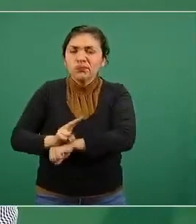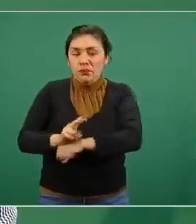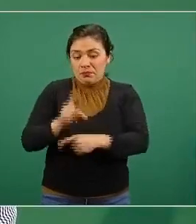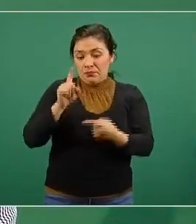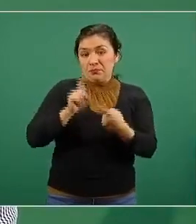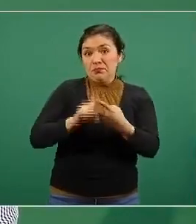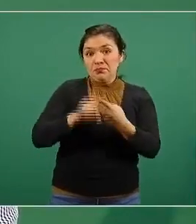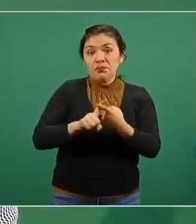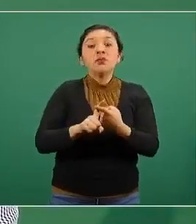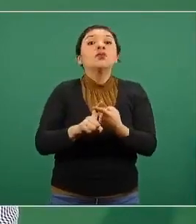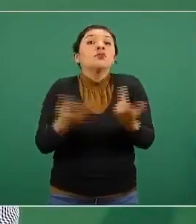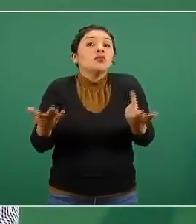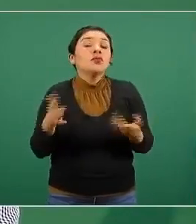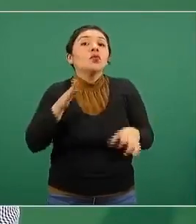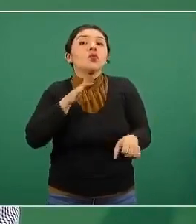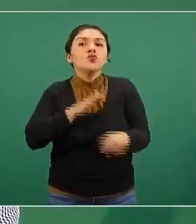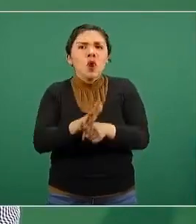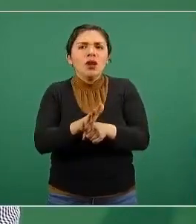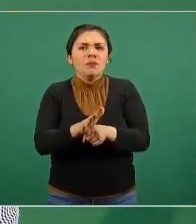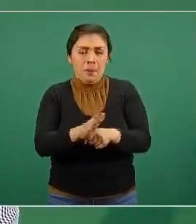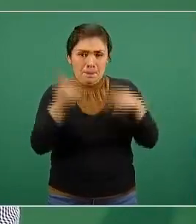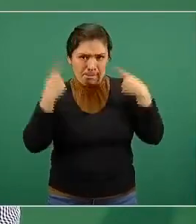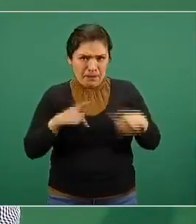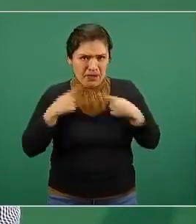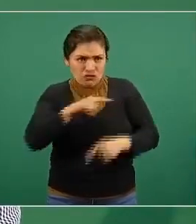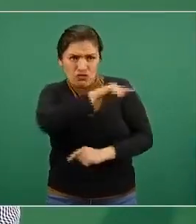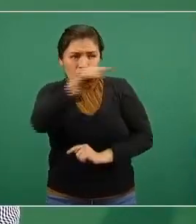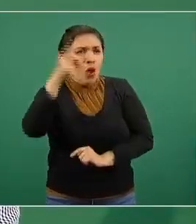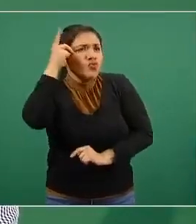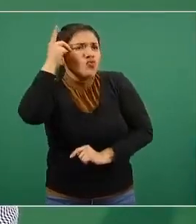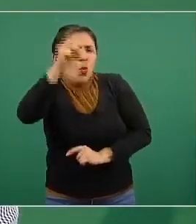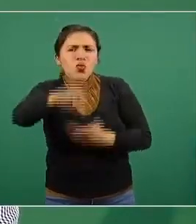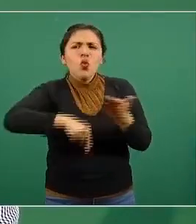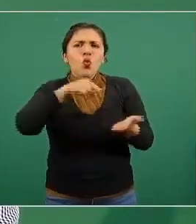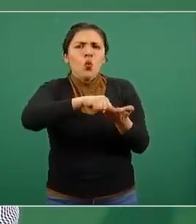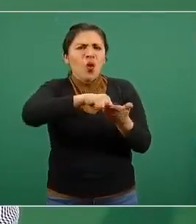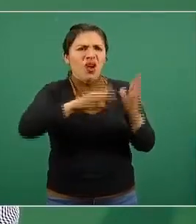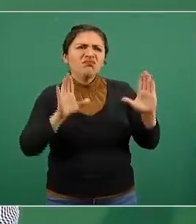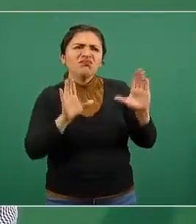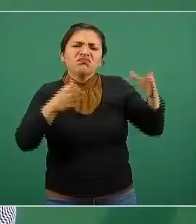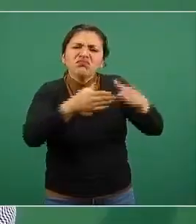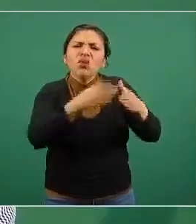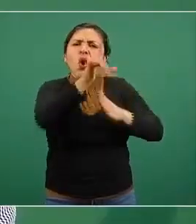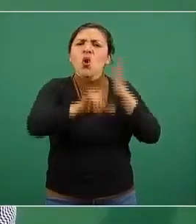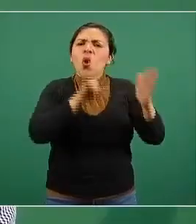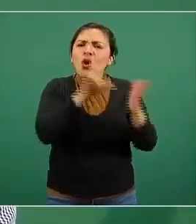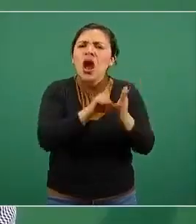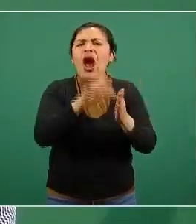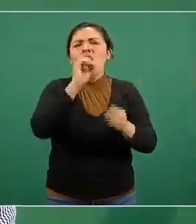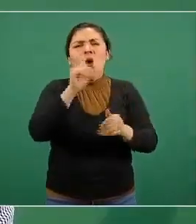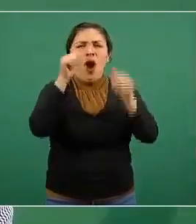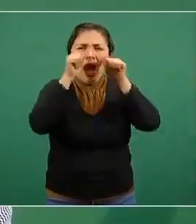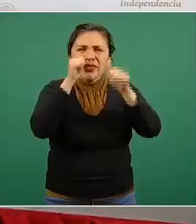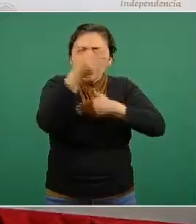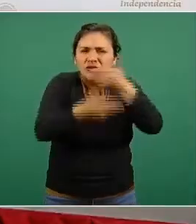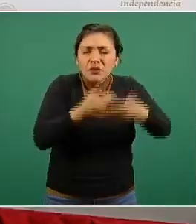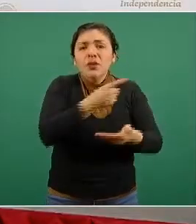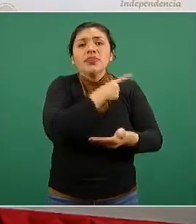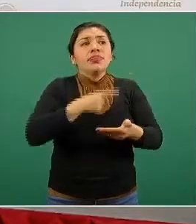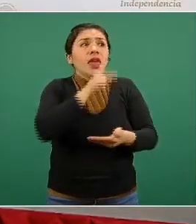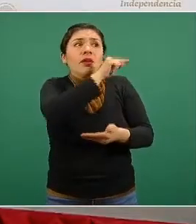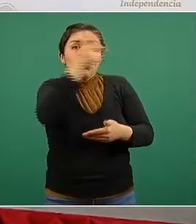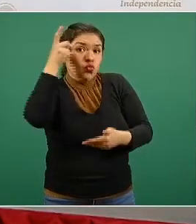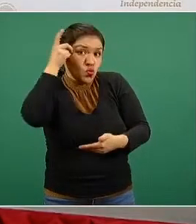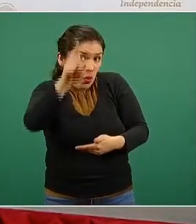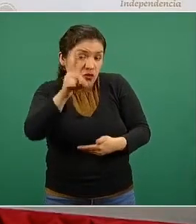uno, depende de que estas personas dueñas de estos establecimientos o de este tipo de servicios acaten